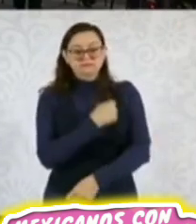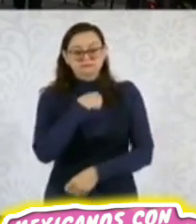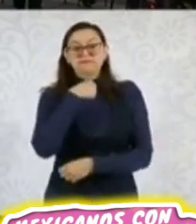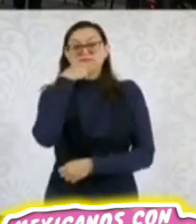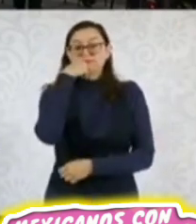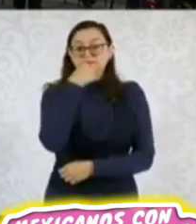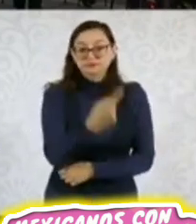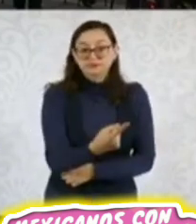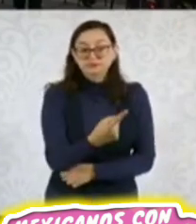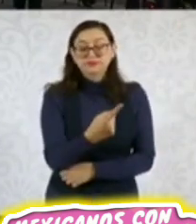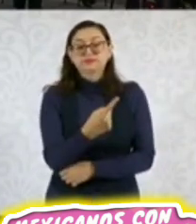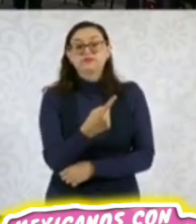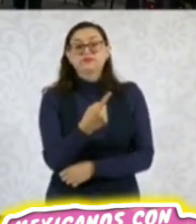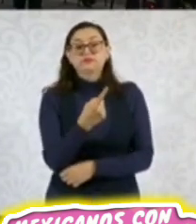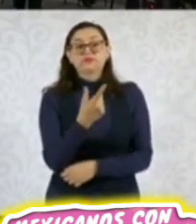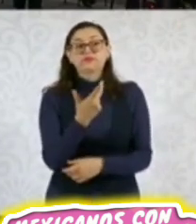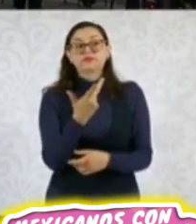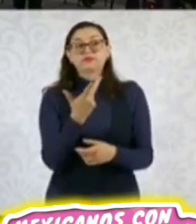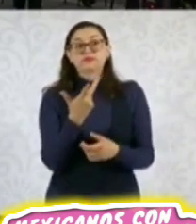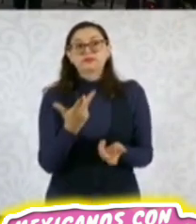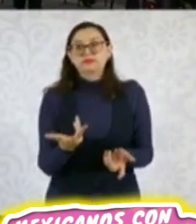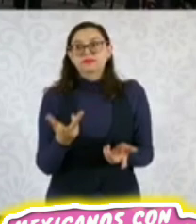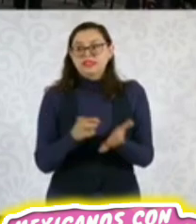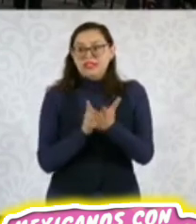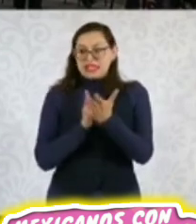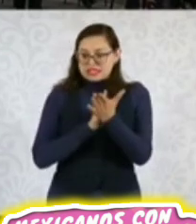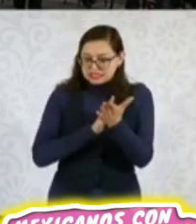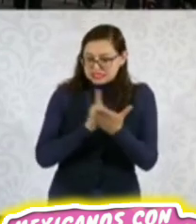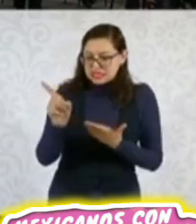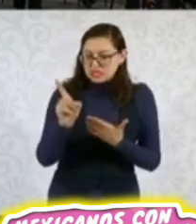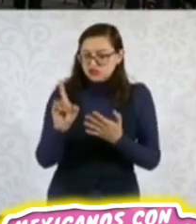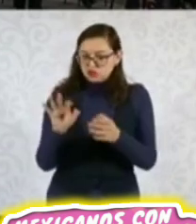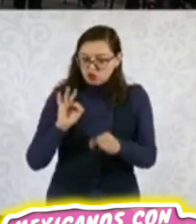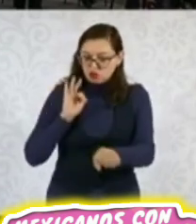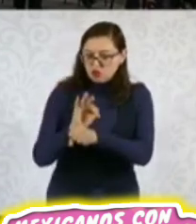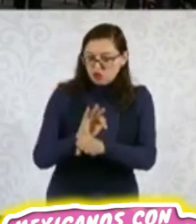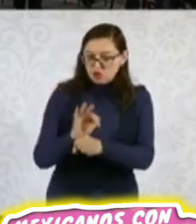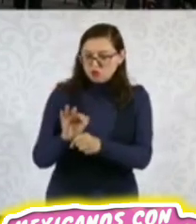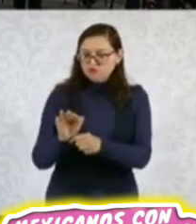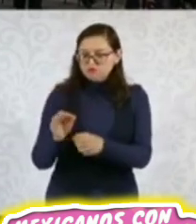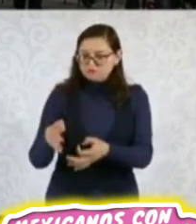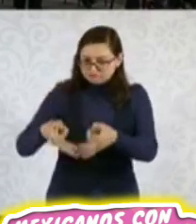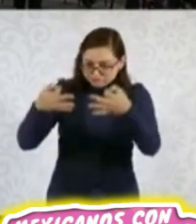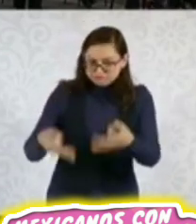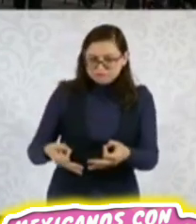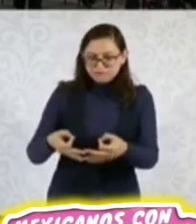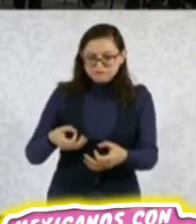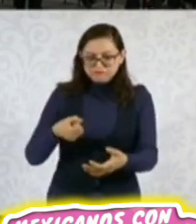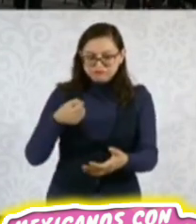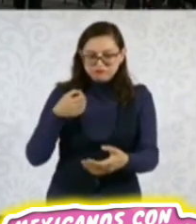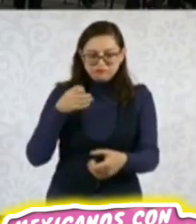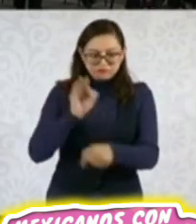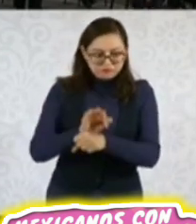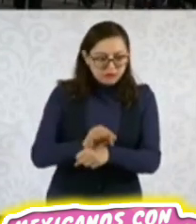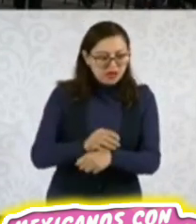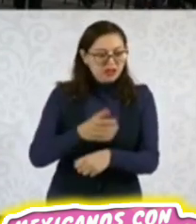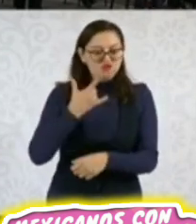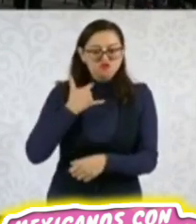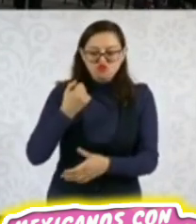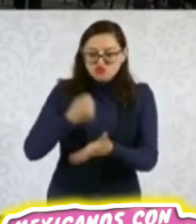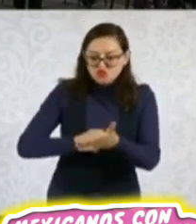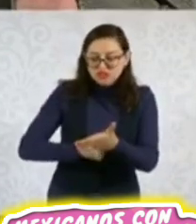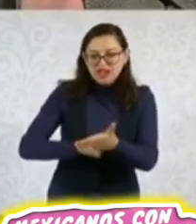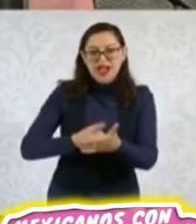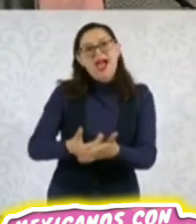El primer paso para que se respeten, para que se ejerzan los derechos y que también se luche por ellos es conocerlos. No